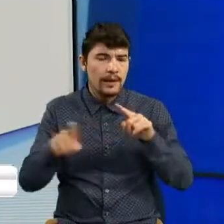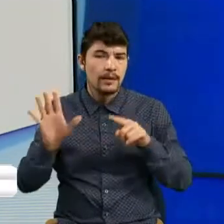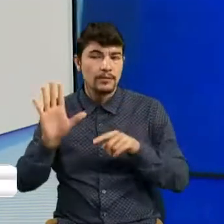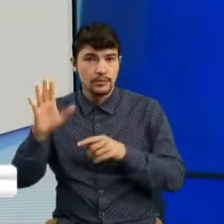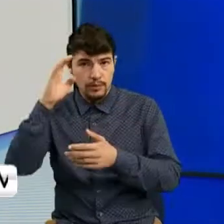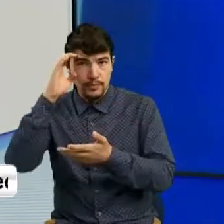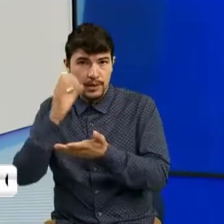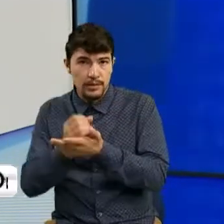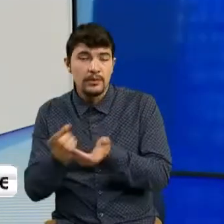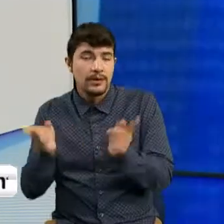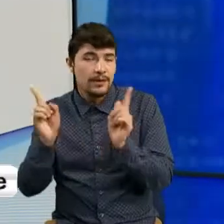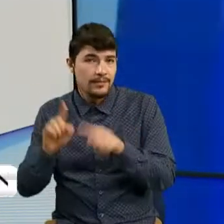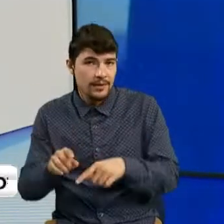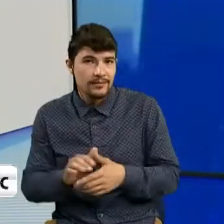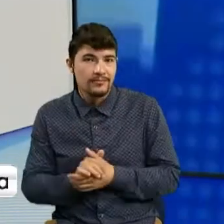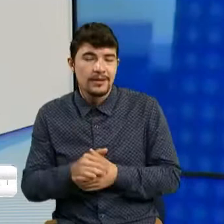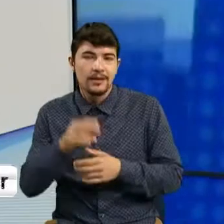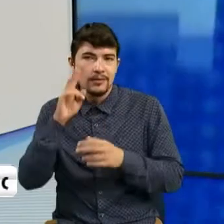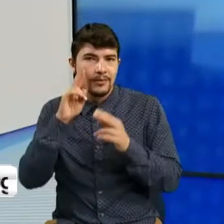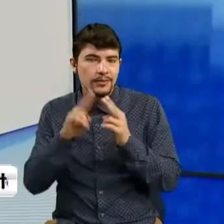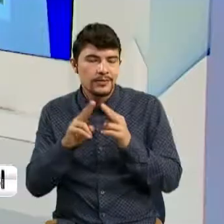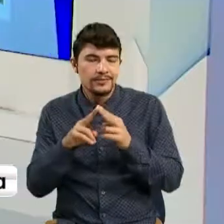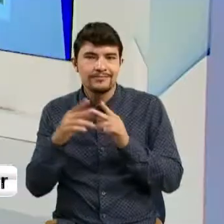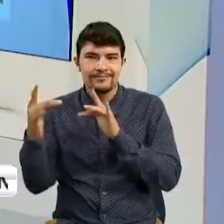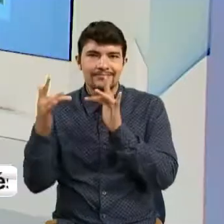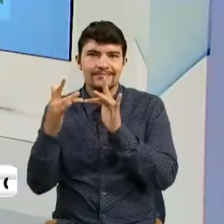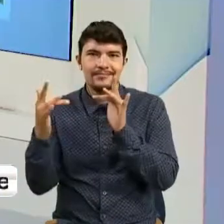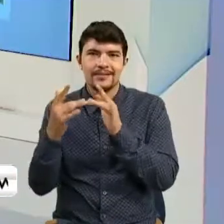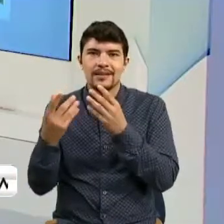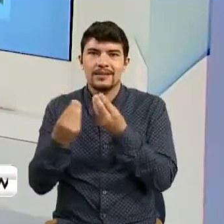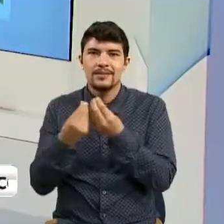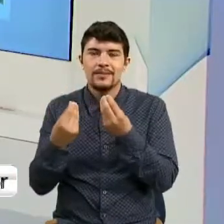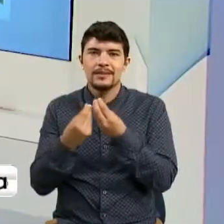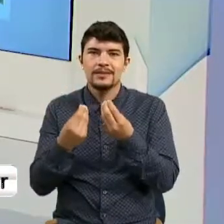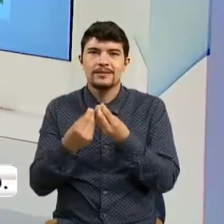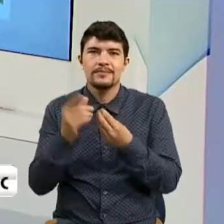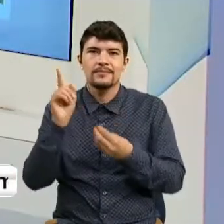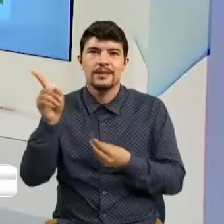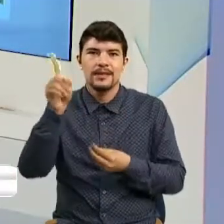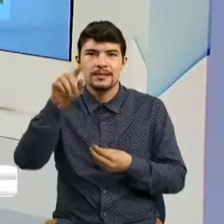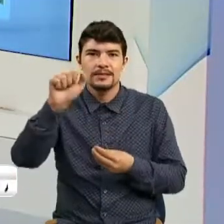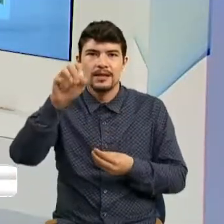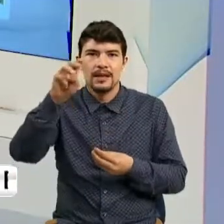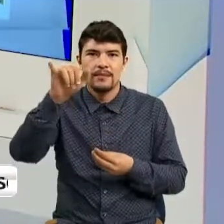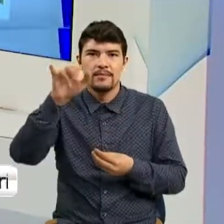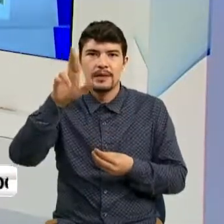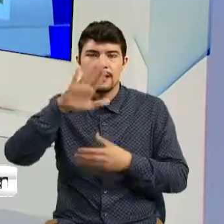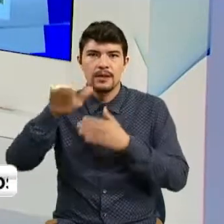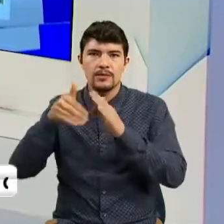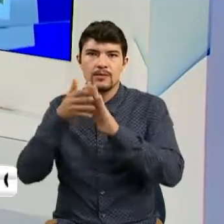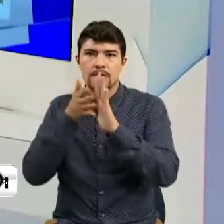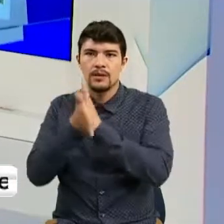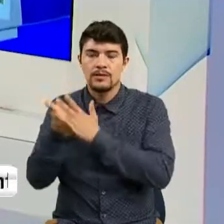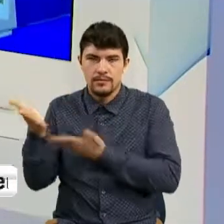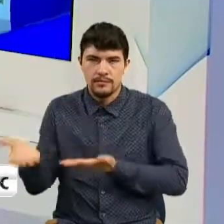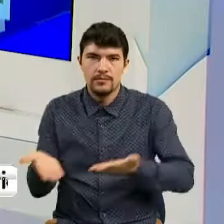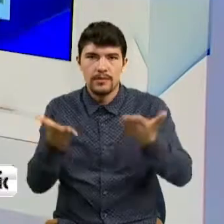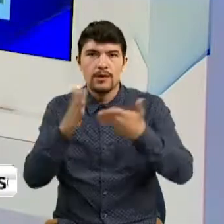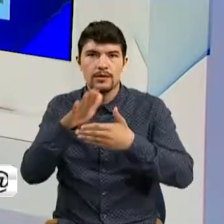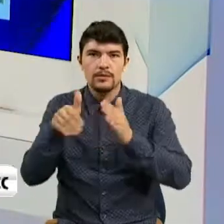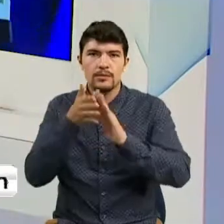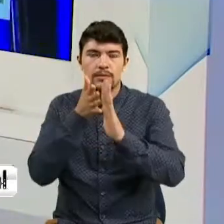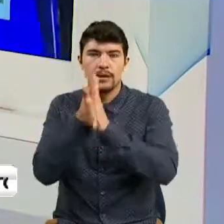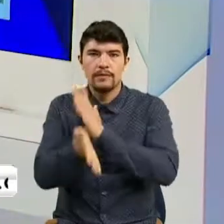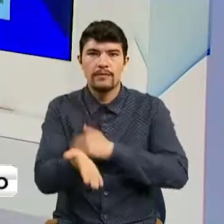opiniones no se hicieron esperar. Para conocerlas, vamos a hacer contacto con nuestro compañero Samir Castillo, quien tiene todos los detalles. Samir, adelante usted con la